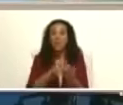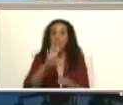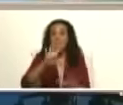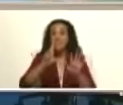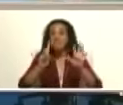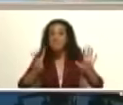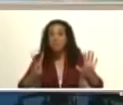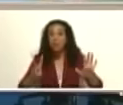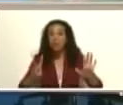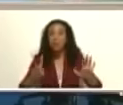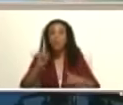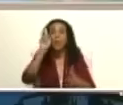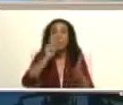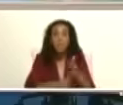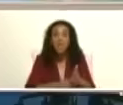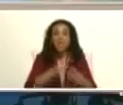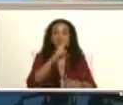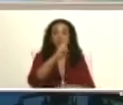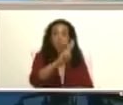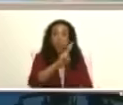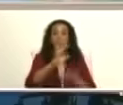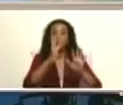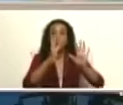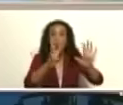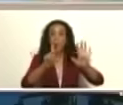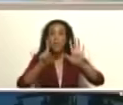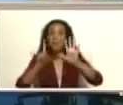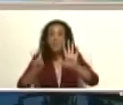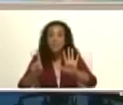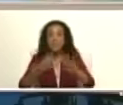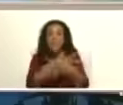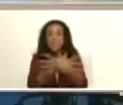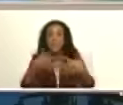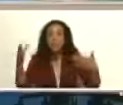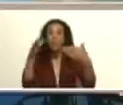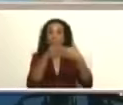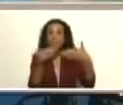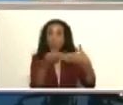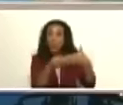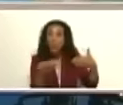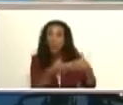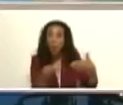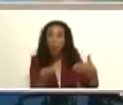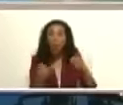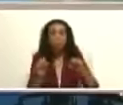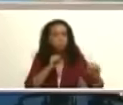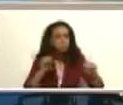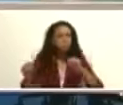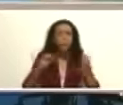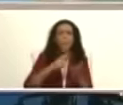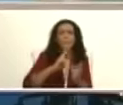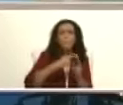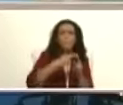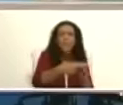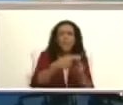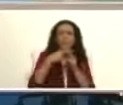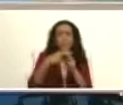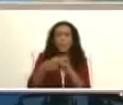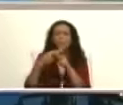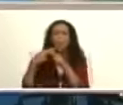2017. Llegó a 1.296 millones de dólares moviéndose